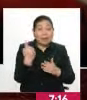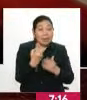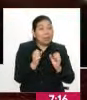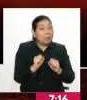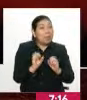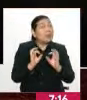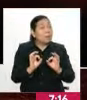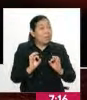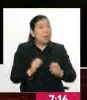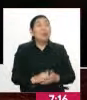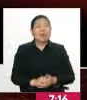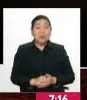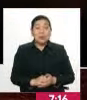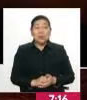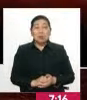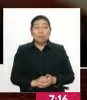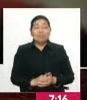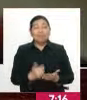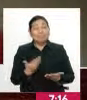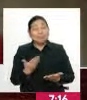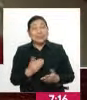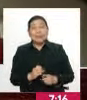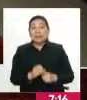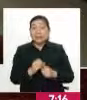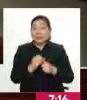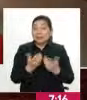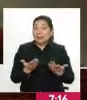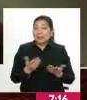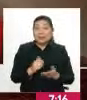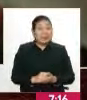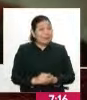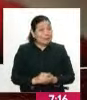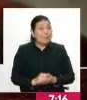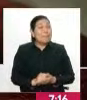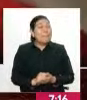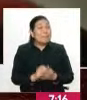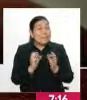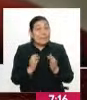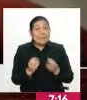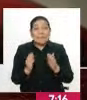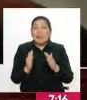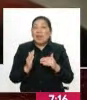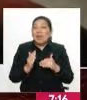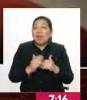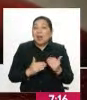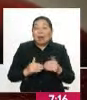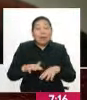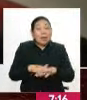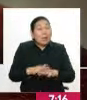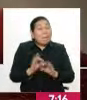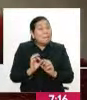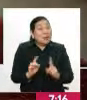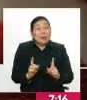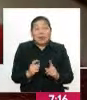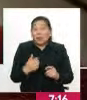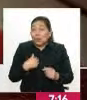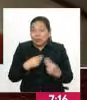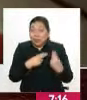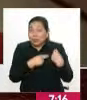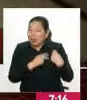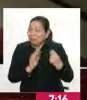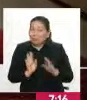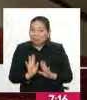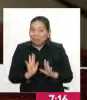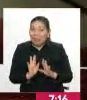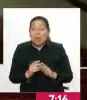estar en riesgo? Bueno, en principio esa parte, esa componente de lo que se llama gestión de riesgo no la manejamos nosotros.